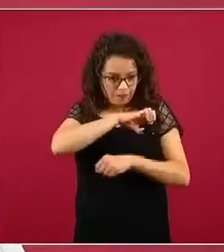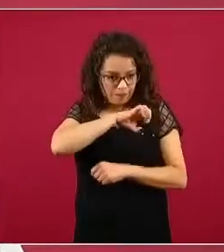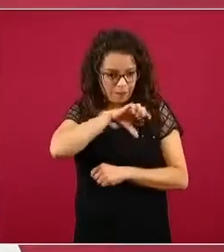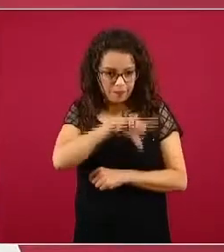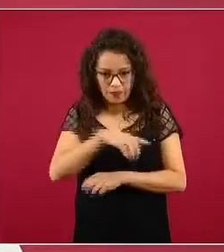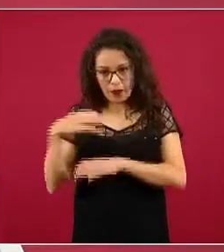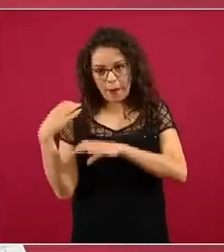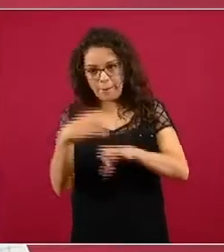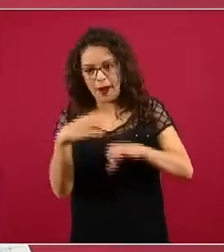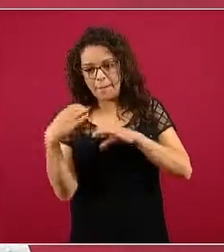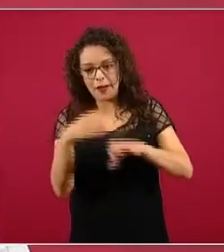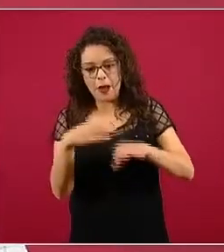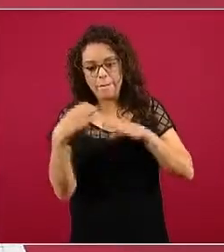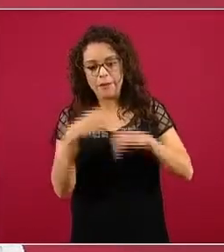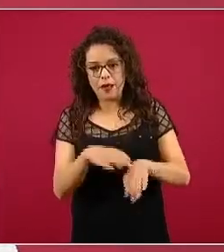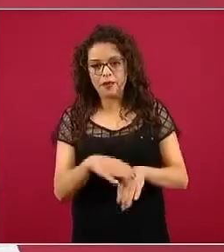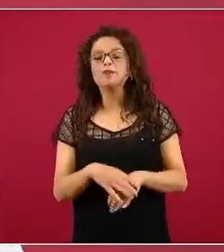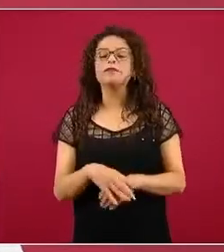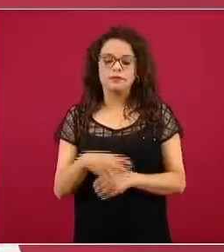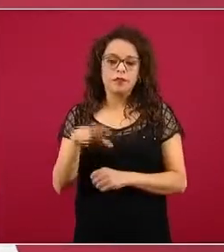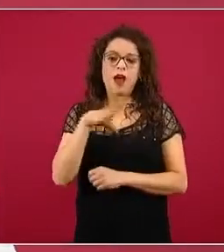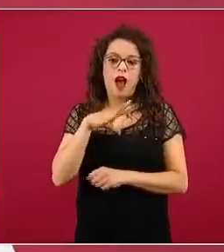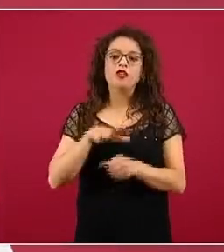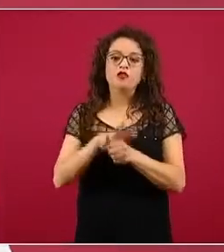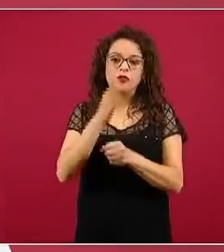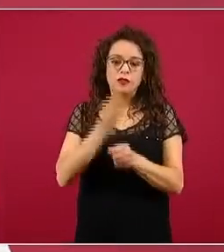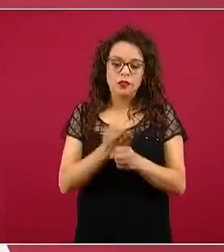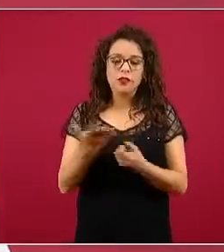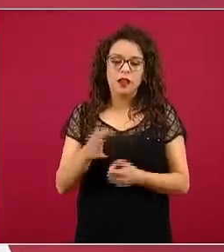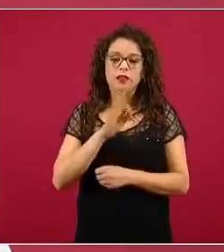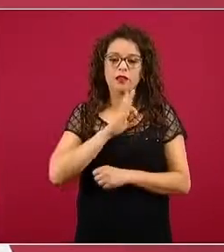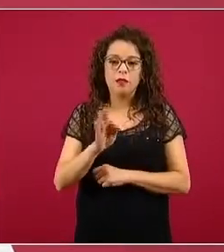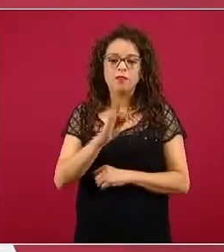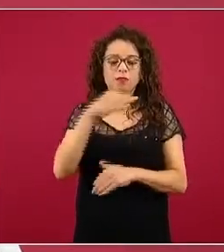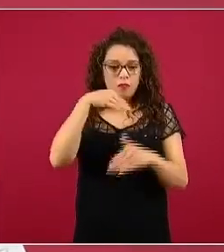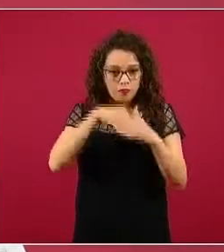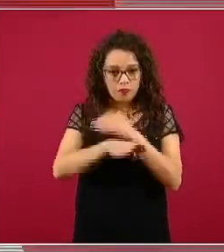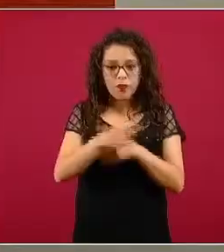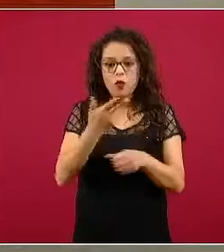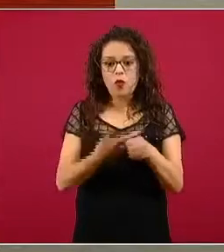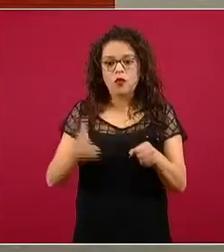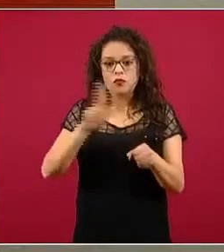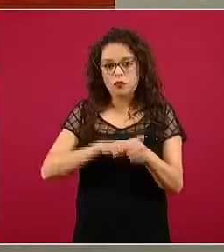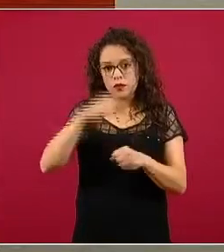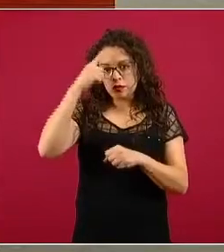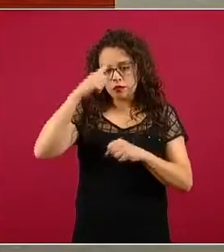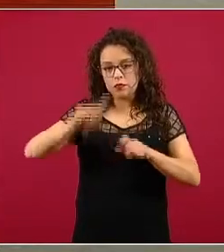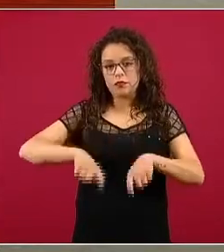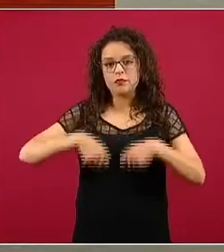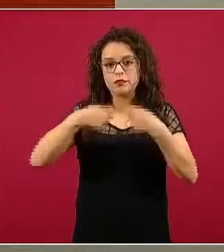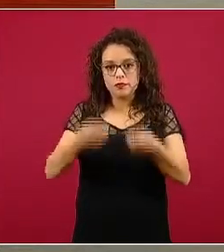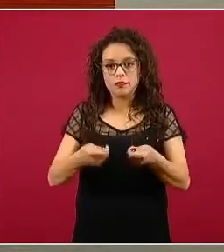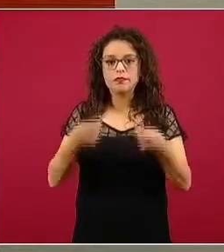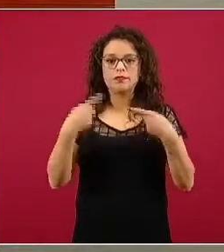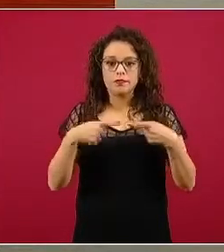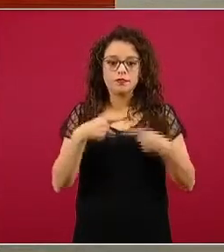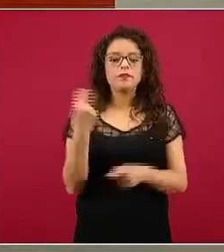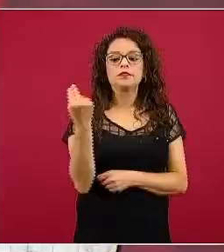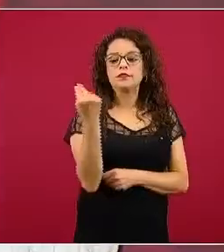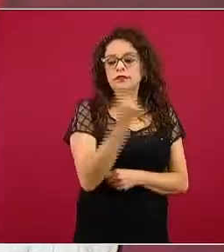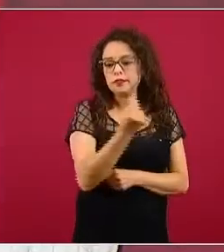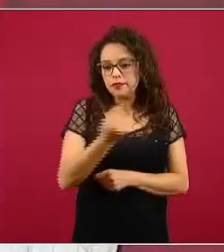estar disponibles y puedan integrarse a los servicios de salud y ofrecerlos a las personas, lógicamente, que